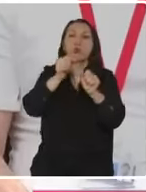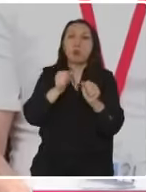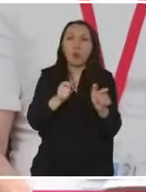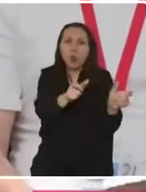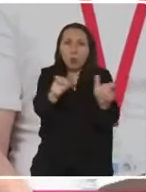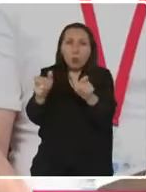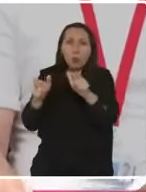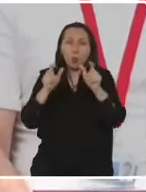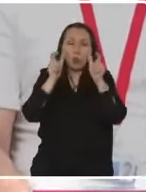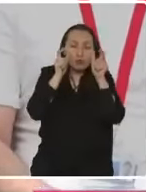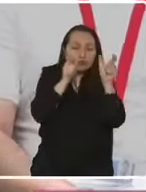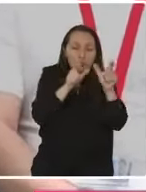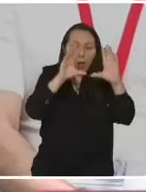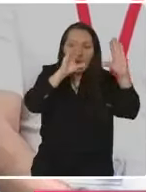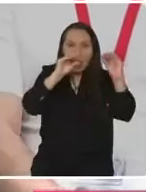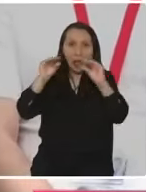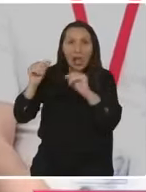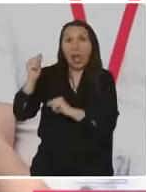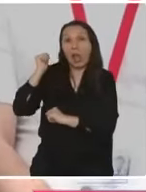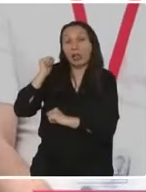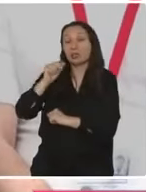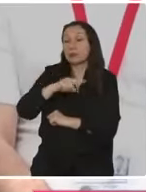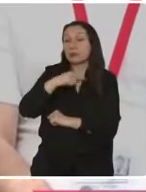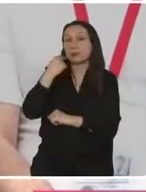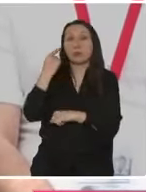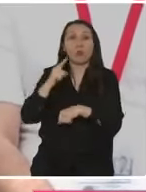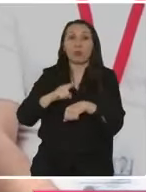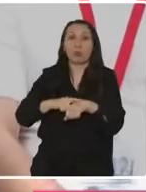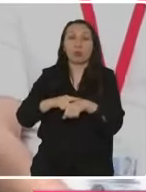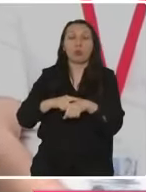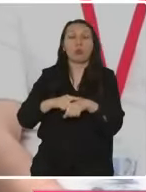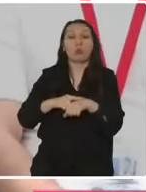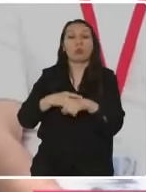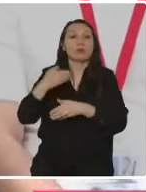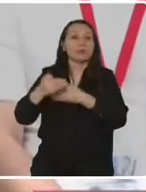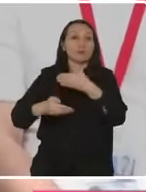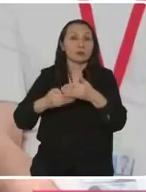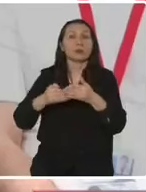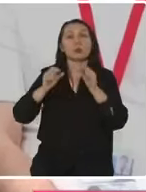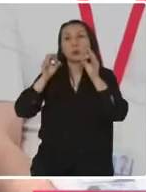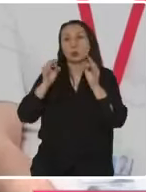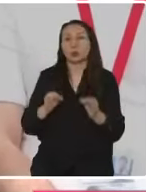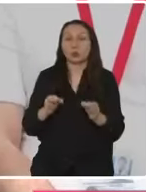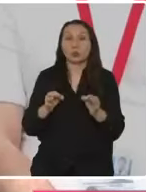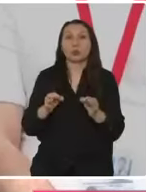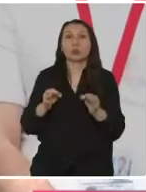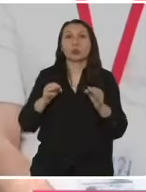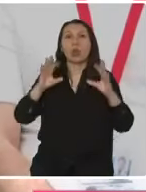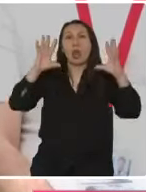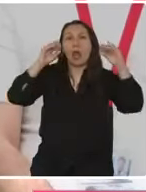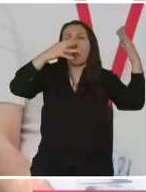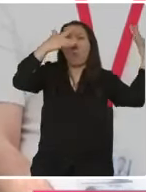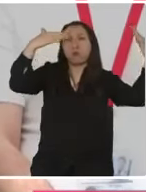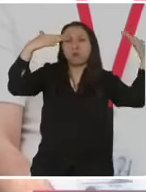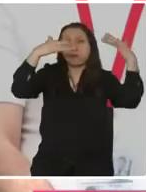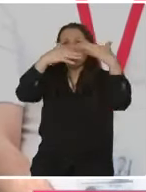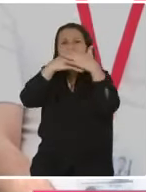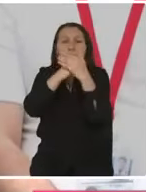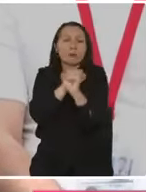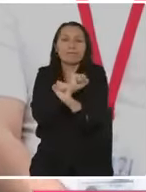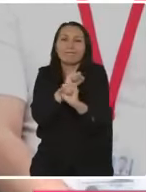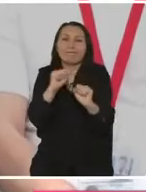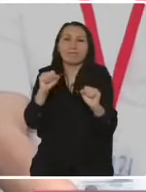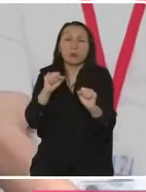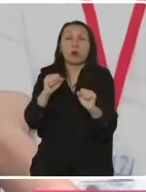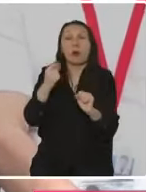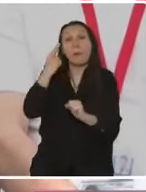de patrullaje nocturno. Ayer no pudo funcionar porque había vaguada en la noche y las condiciones no lo